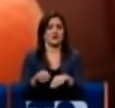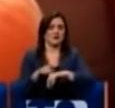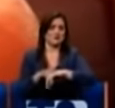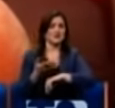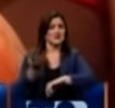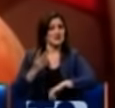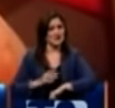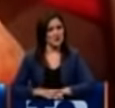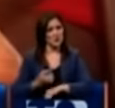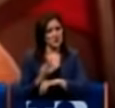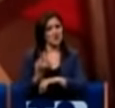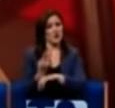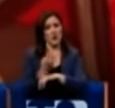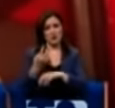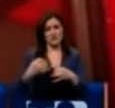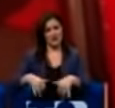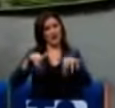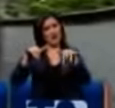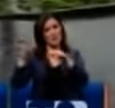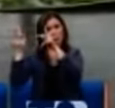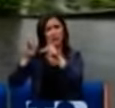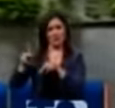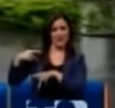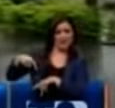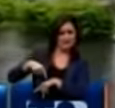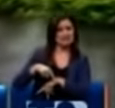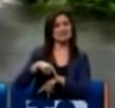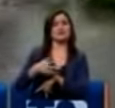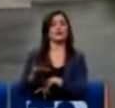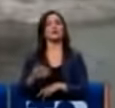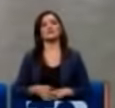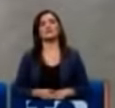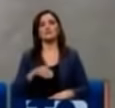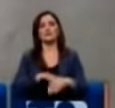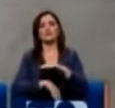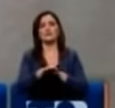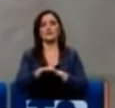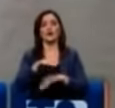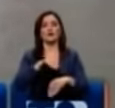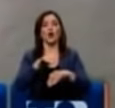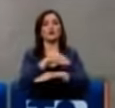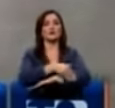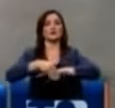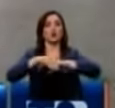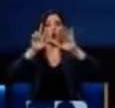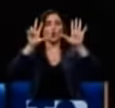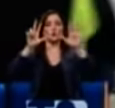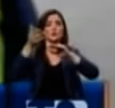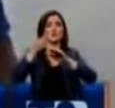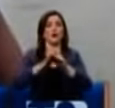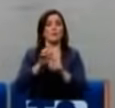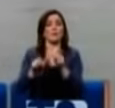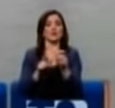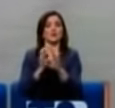que es. Ya de cuánta hora tengo del puente para acá. El agua también llenó el sector de la entrada de la 8, en donde se pudo observar filas